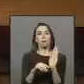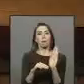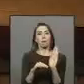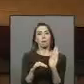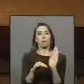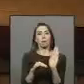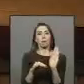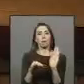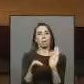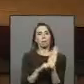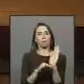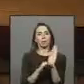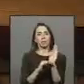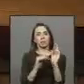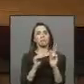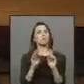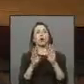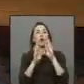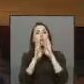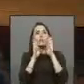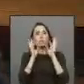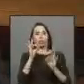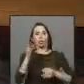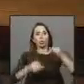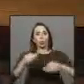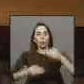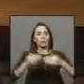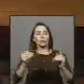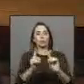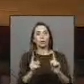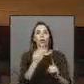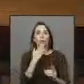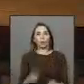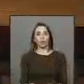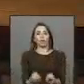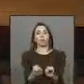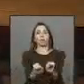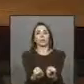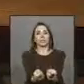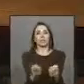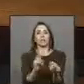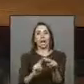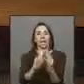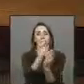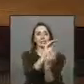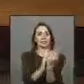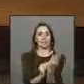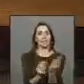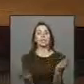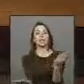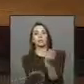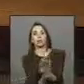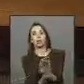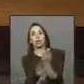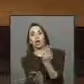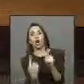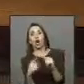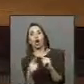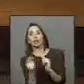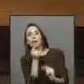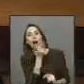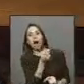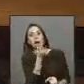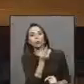el más mínimo perspectiva de un debido proceso. Se intentó, en el momento de presentar y de desarrollar el requerimiento, acompañar otras